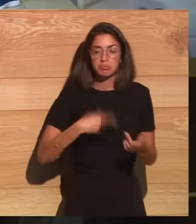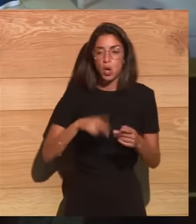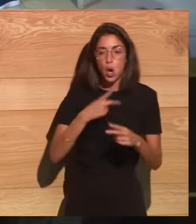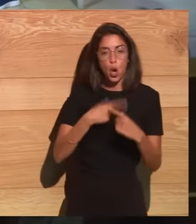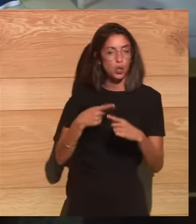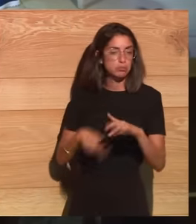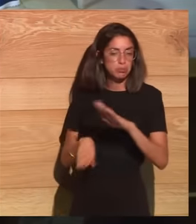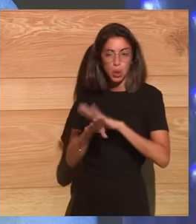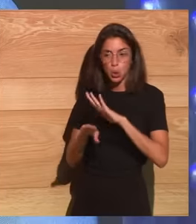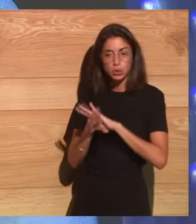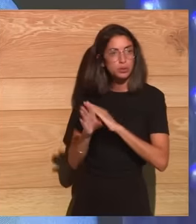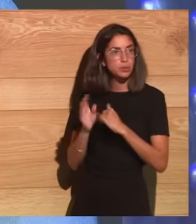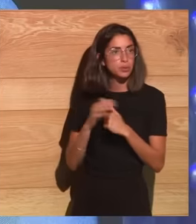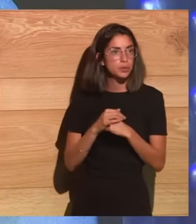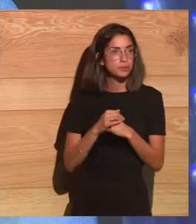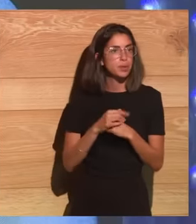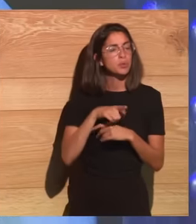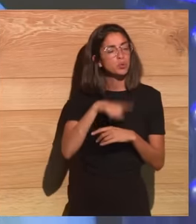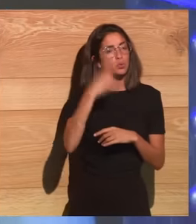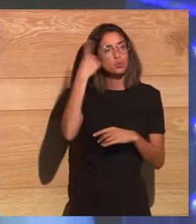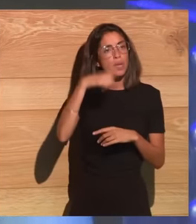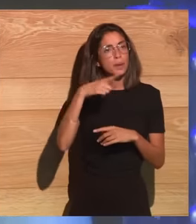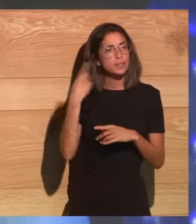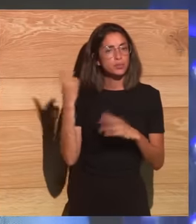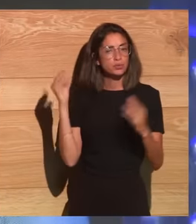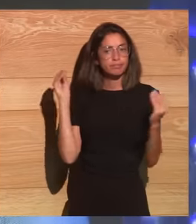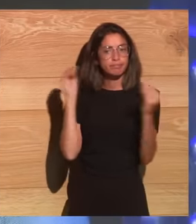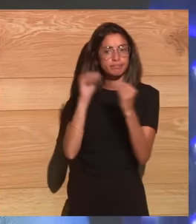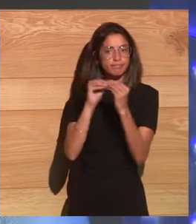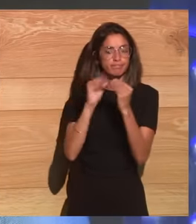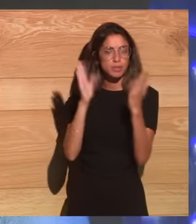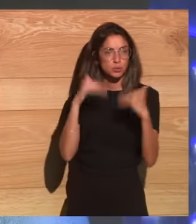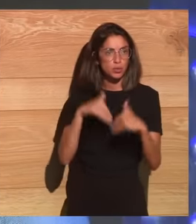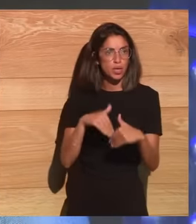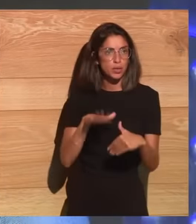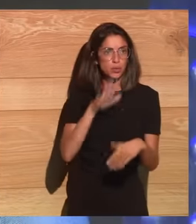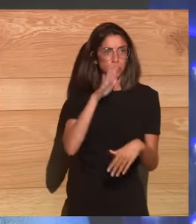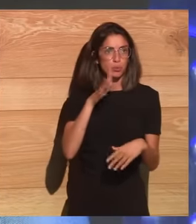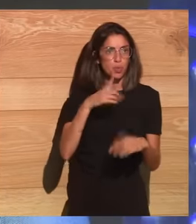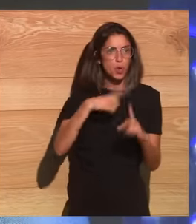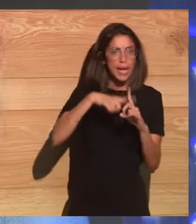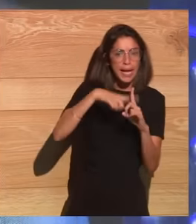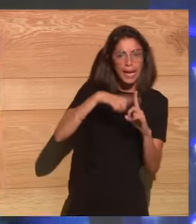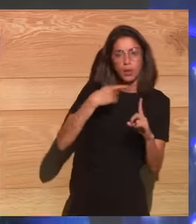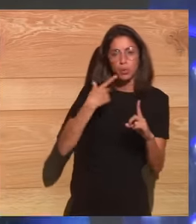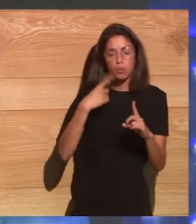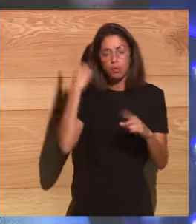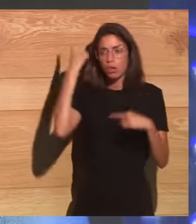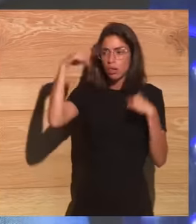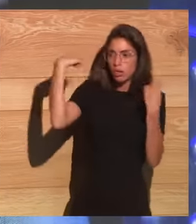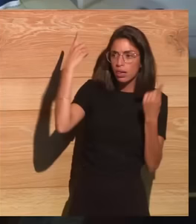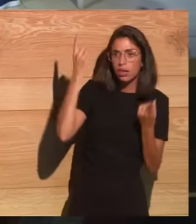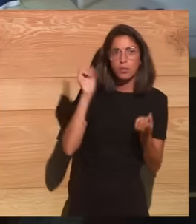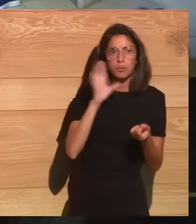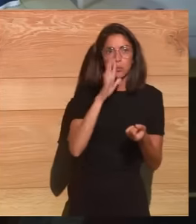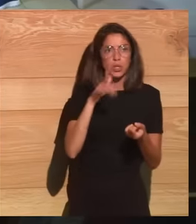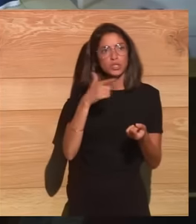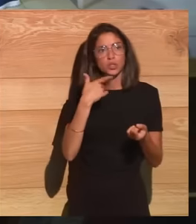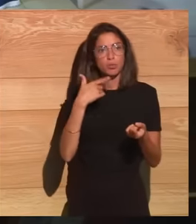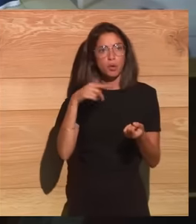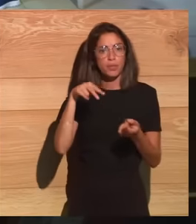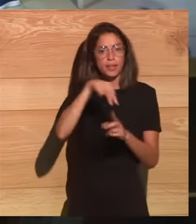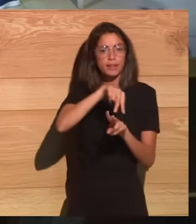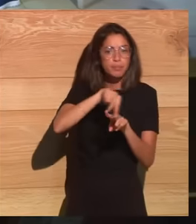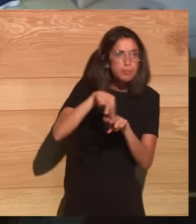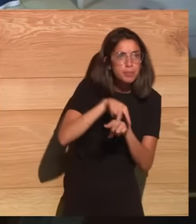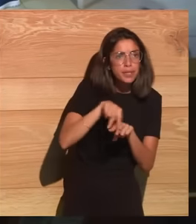O sea, eres consciente de que no casa. O sea, que ese grado de despiste máximo es como esas piernas, no son de ese cuerpo.